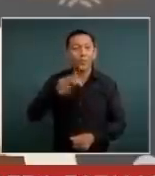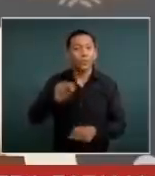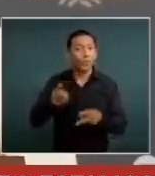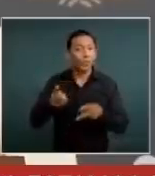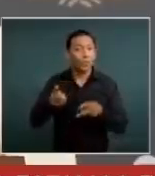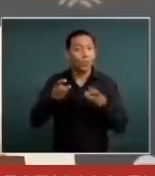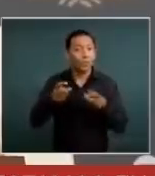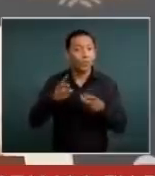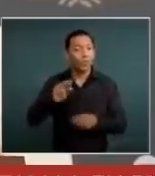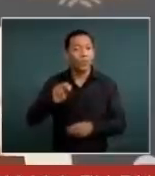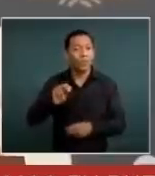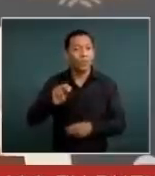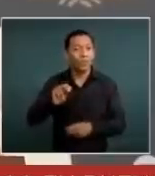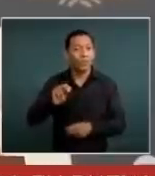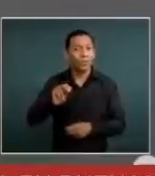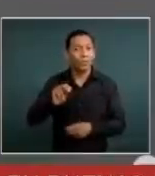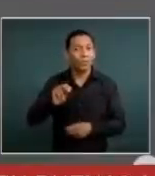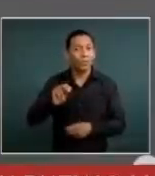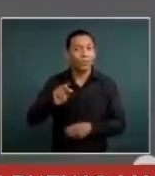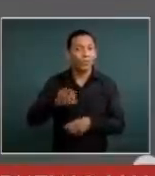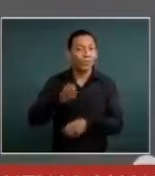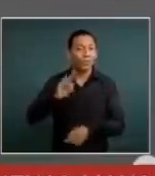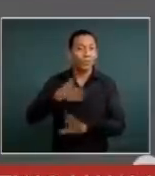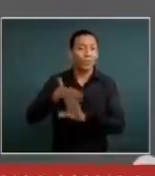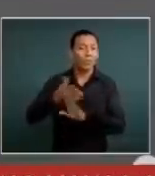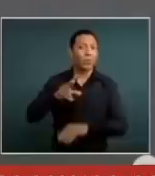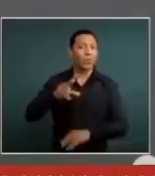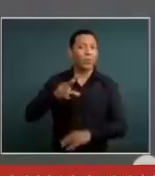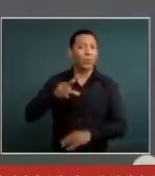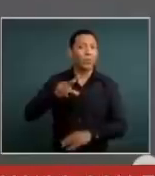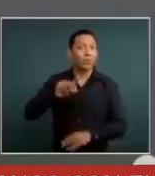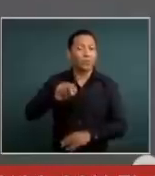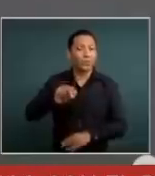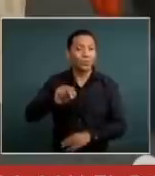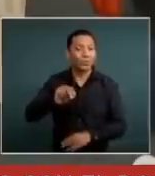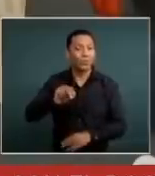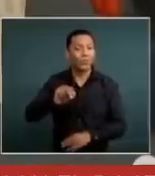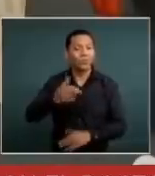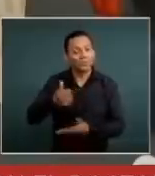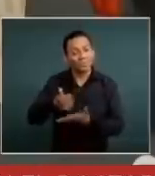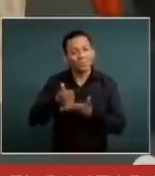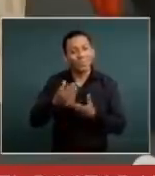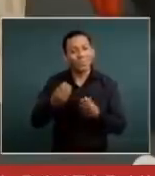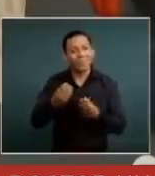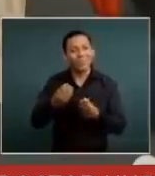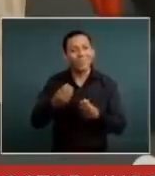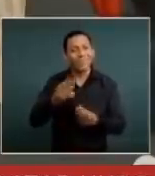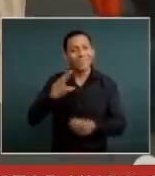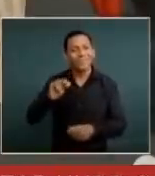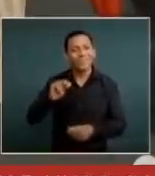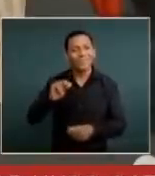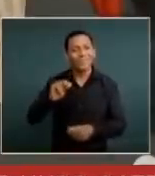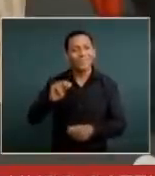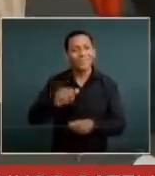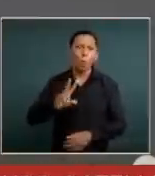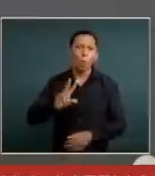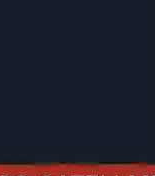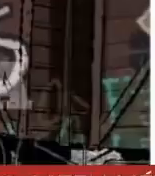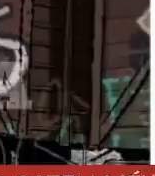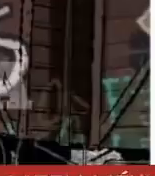es una persona deprimida y eso también deprime su sistema inmunológico jaque mate